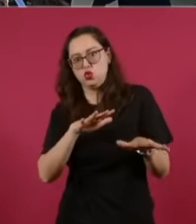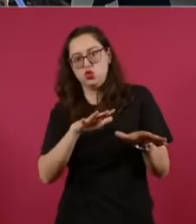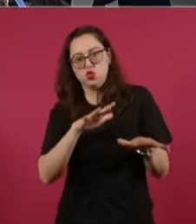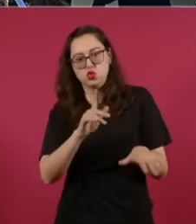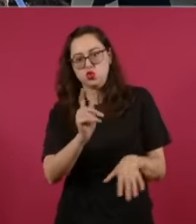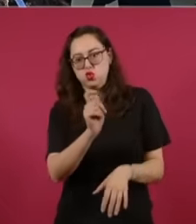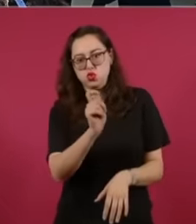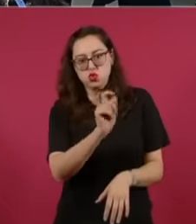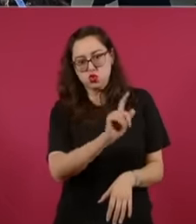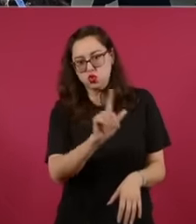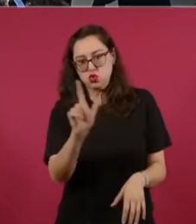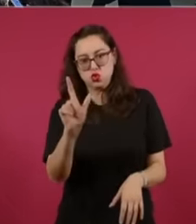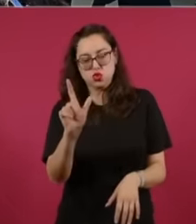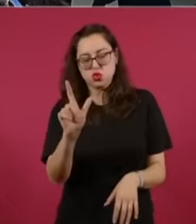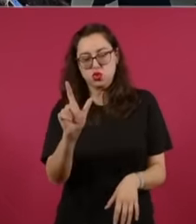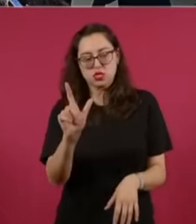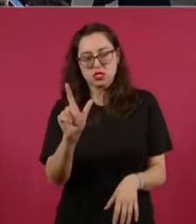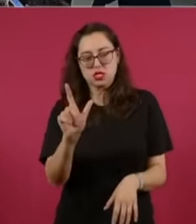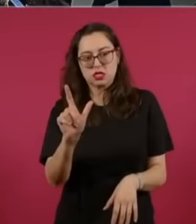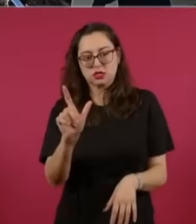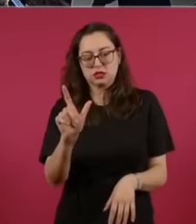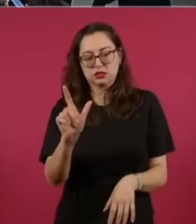en la que